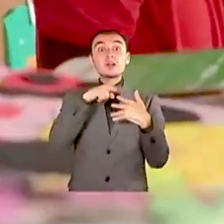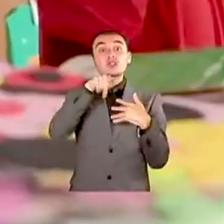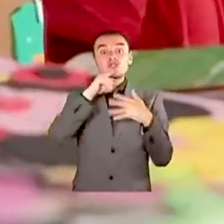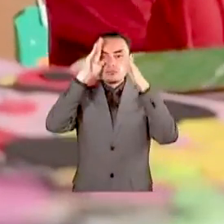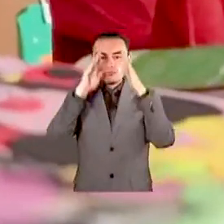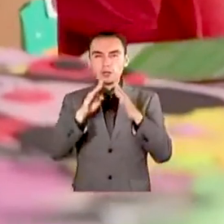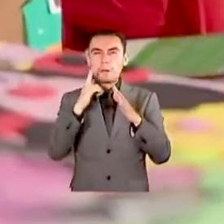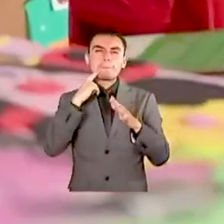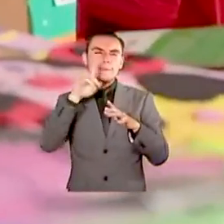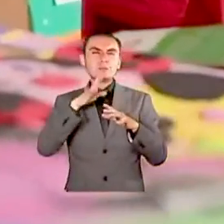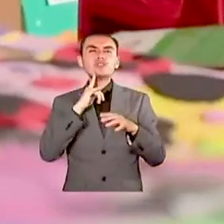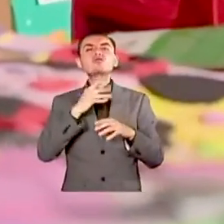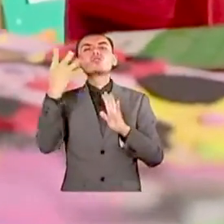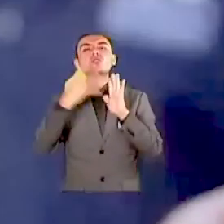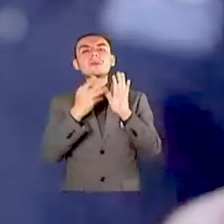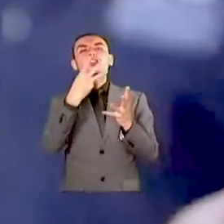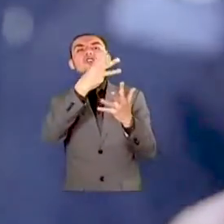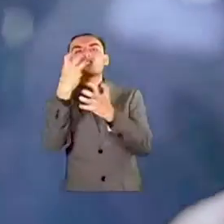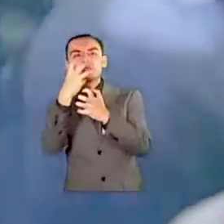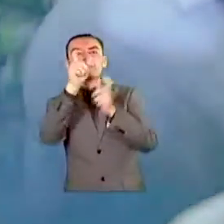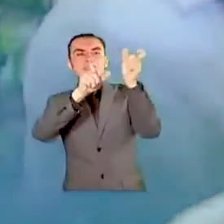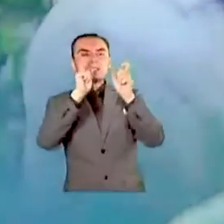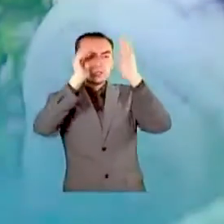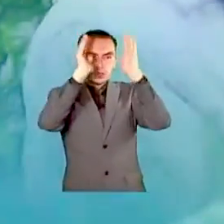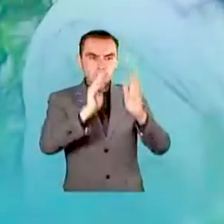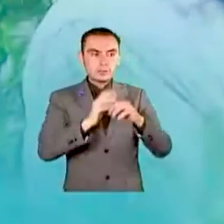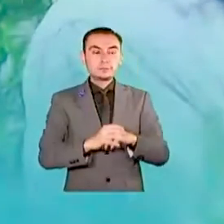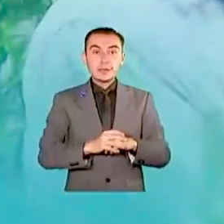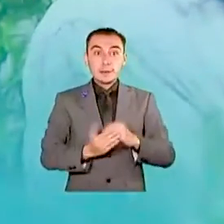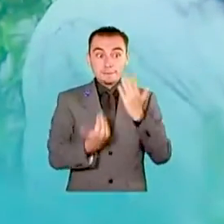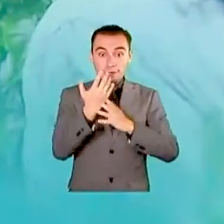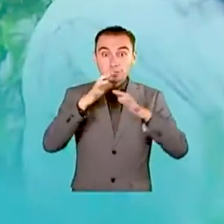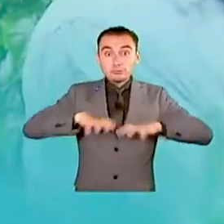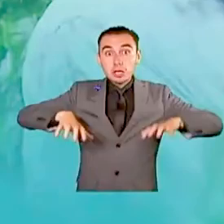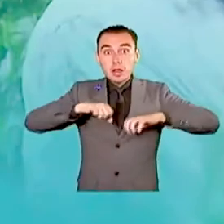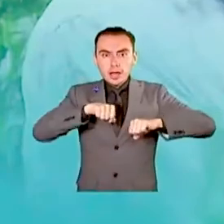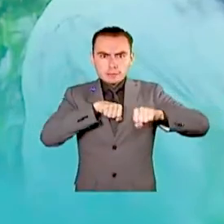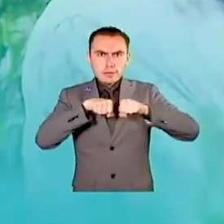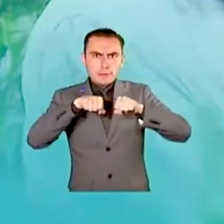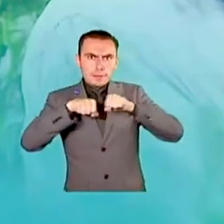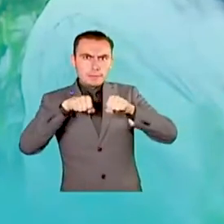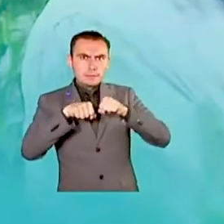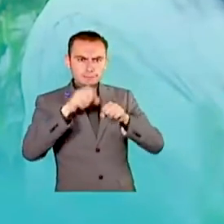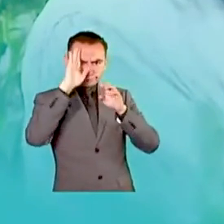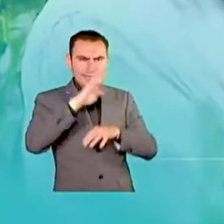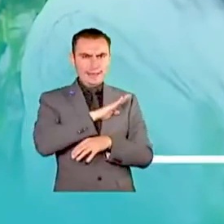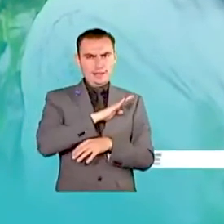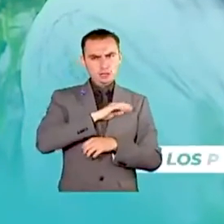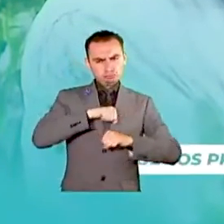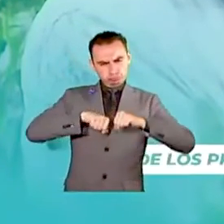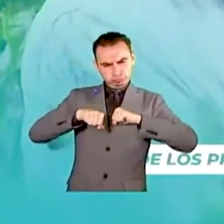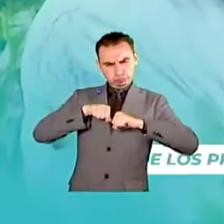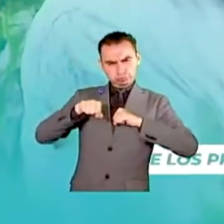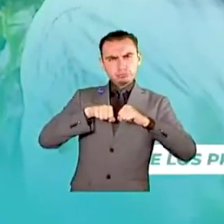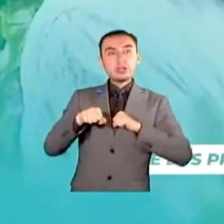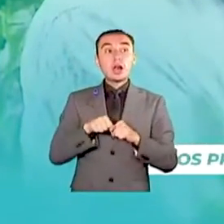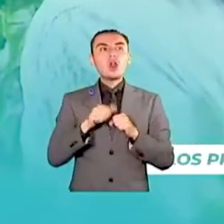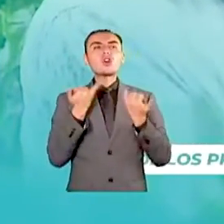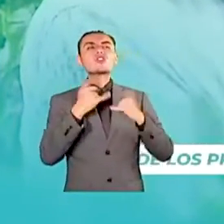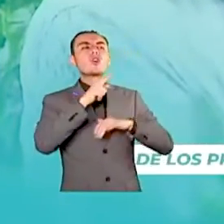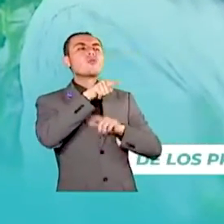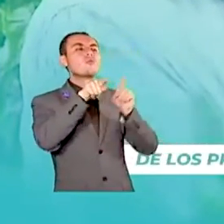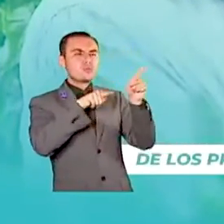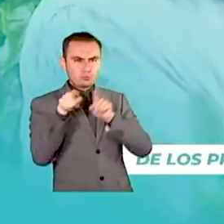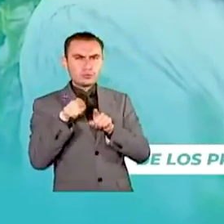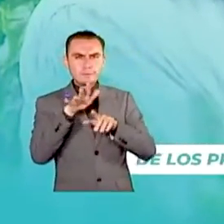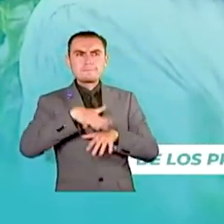atendieron cerca de 4.800 víctimas. Adelantamos acciones de seguimiento para los alcaldes y gobernadores de los 170